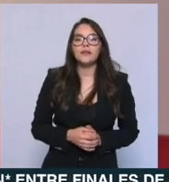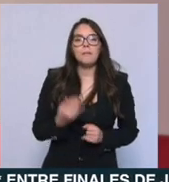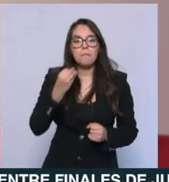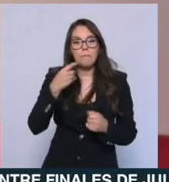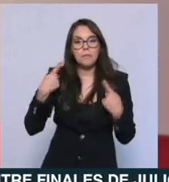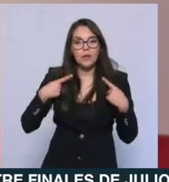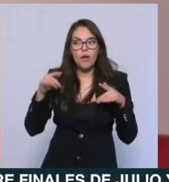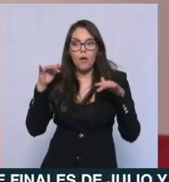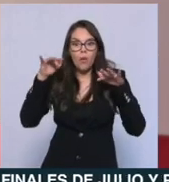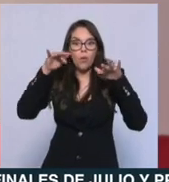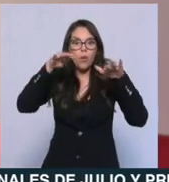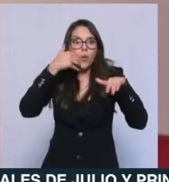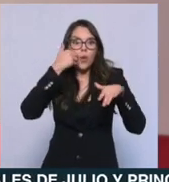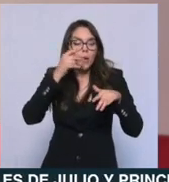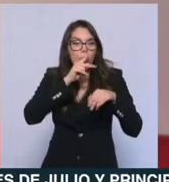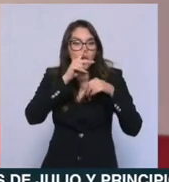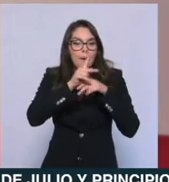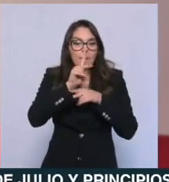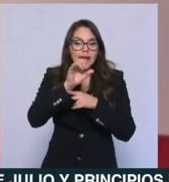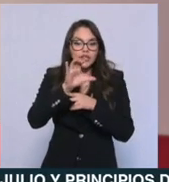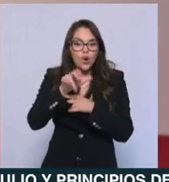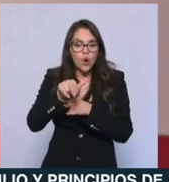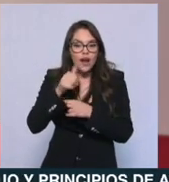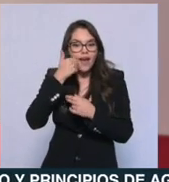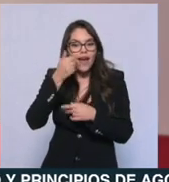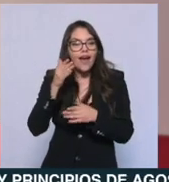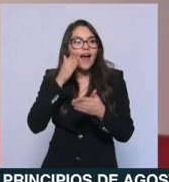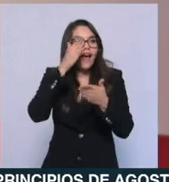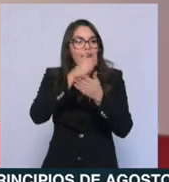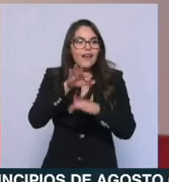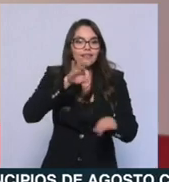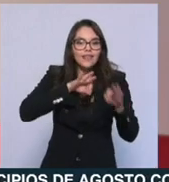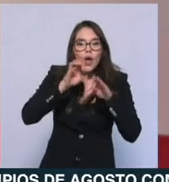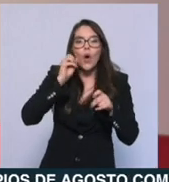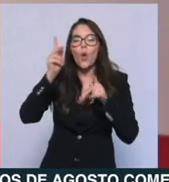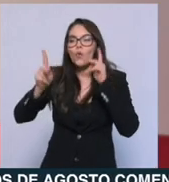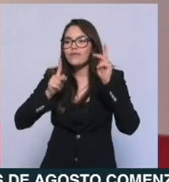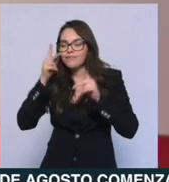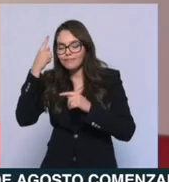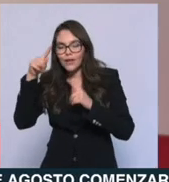quiere ir a Barcelona a visitarla, a trabajar, ¿no? Y con ese carácter que